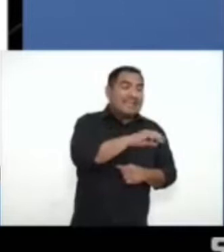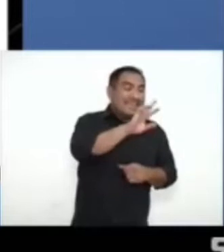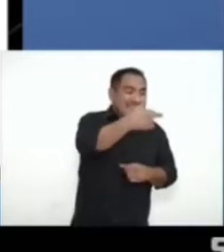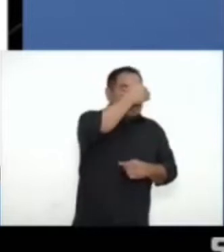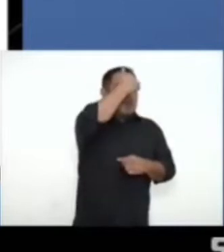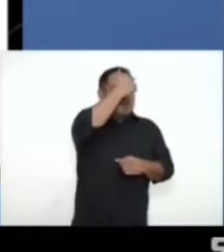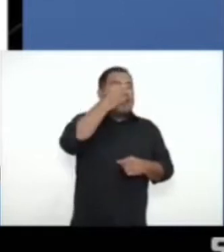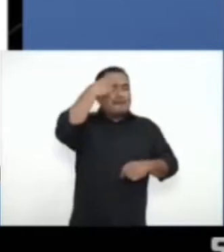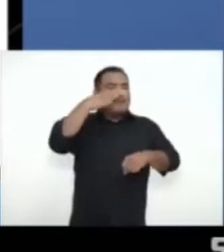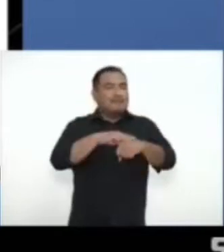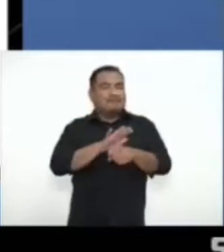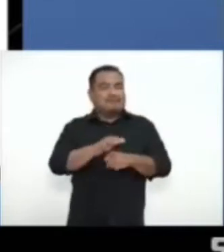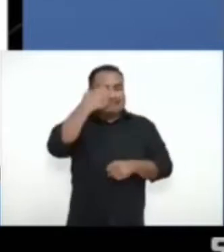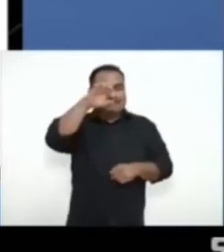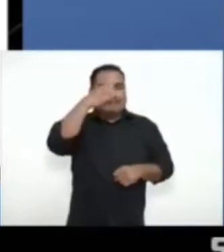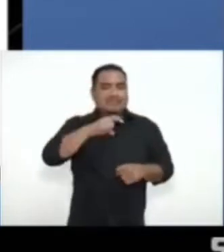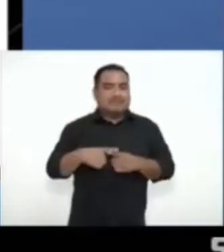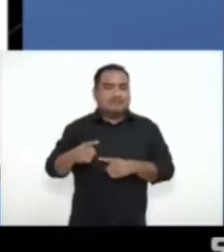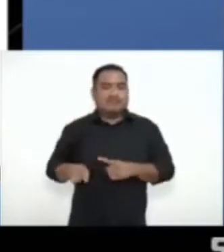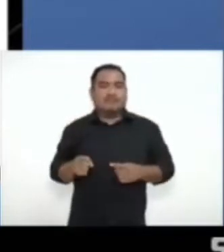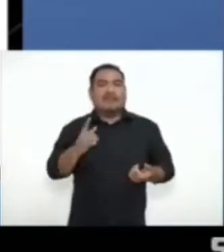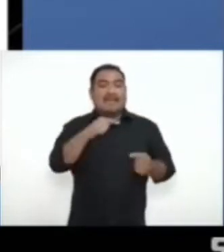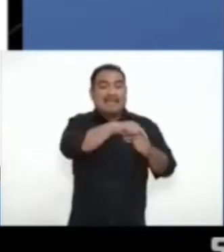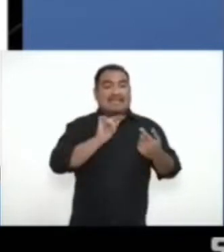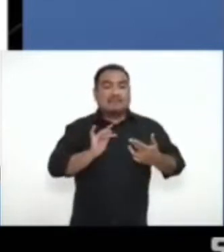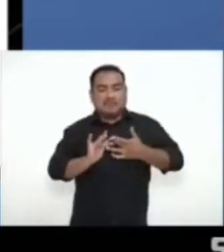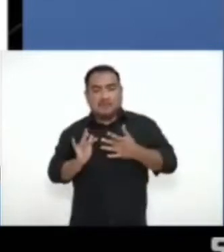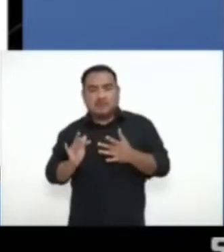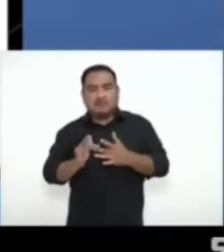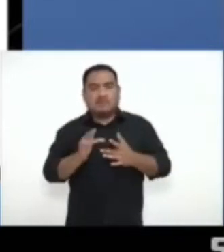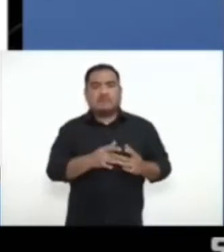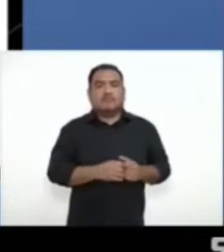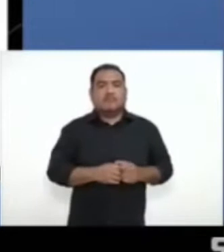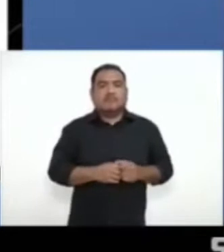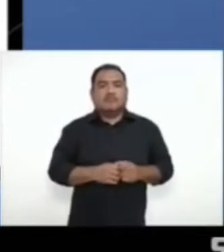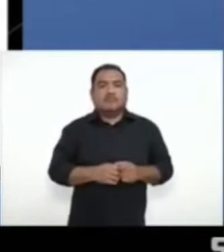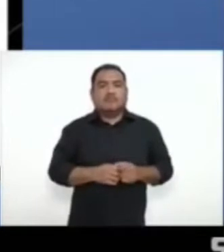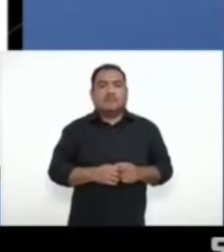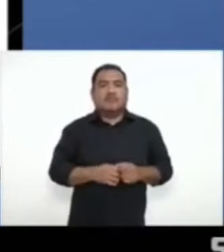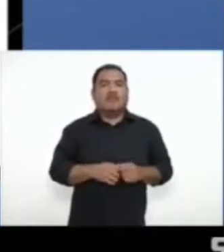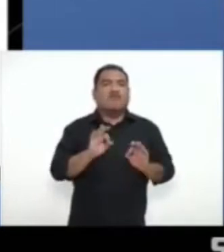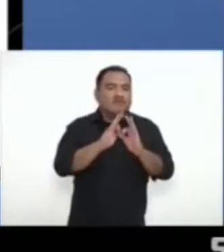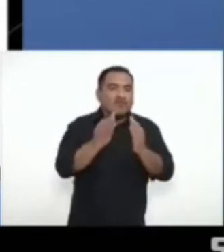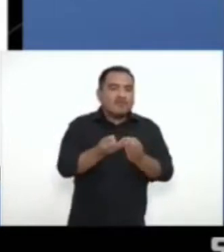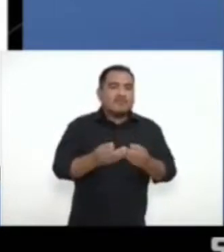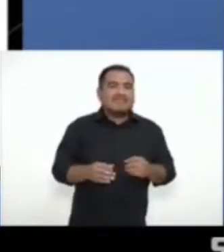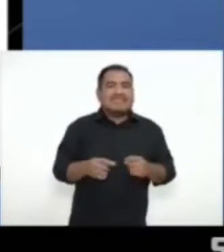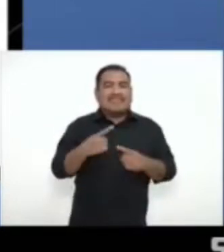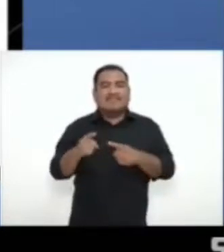El hipotálamo empieza a mandar todo el montón de señales a